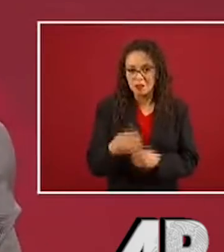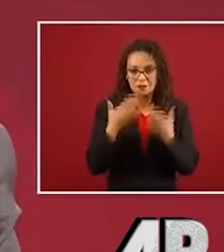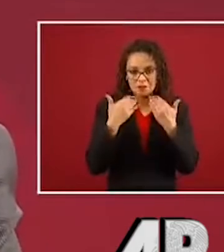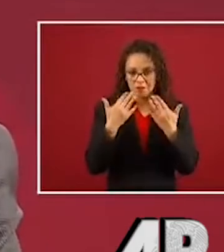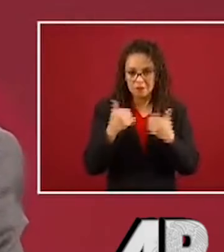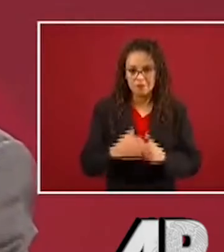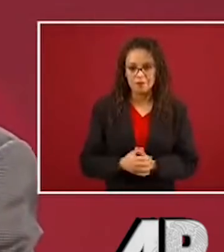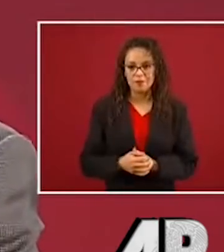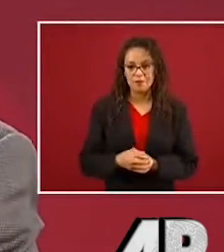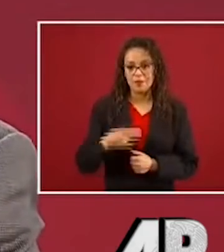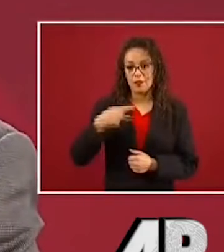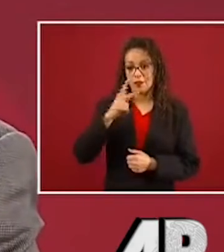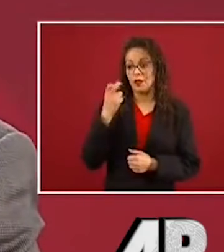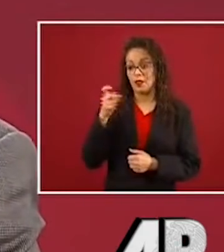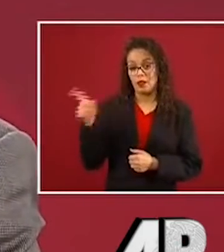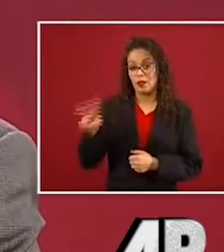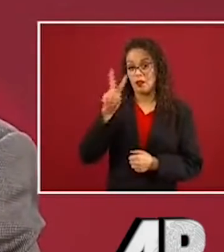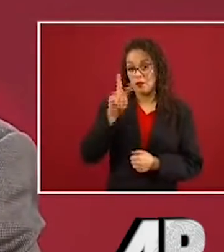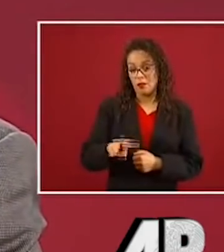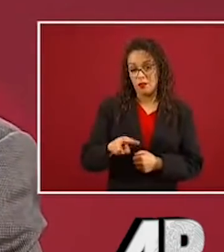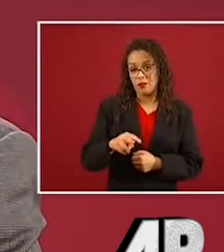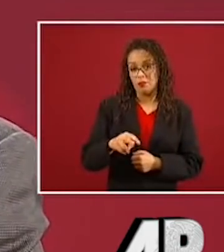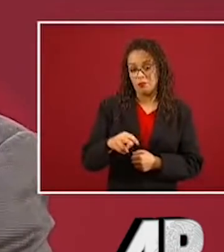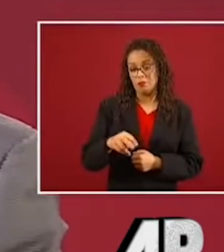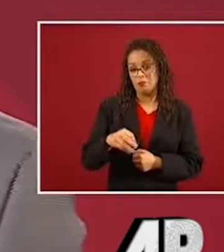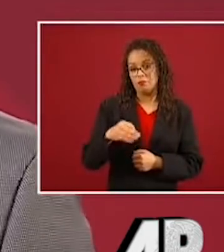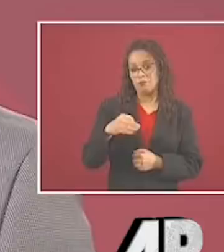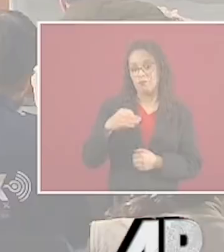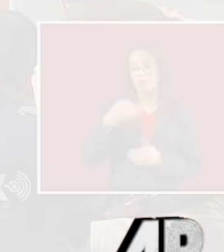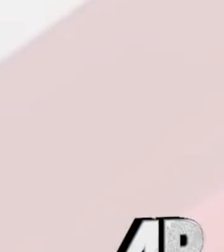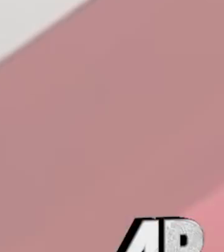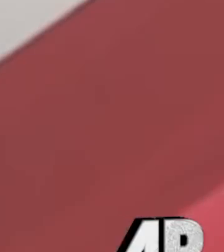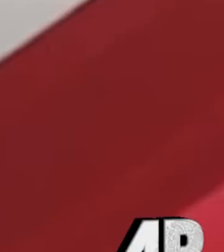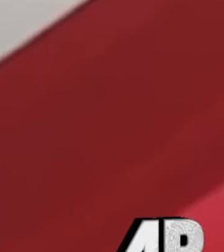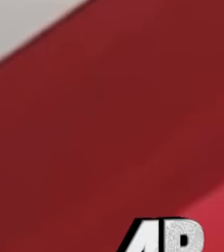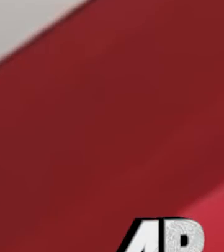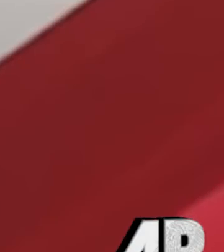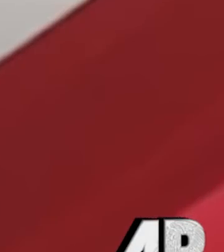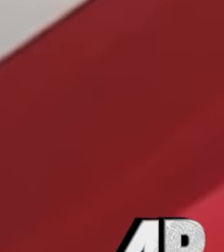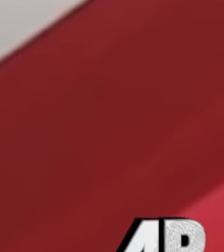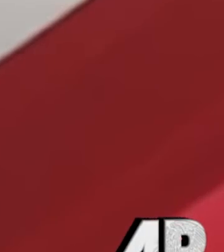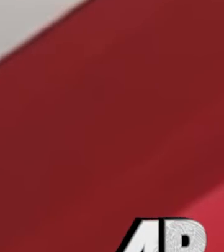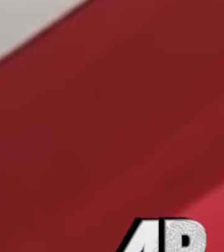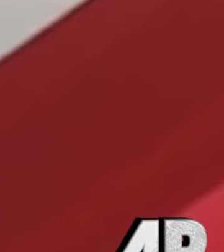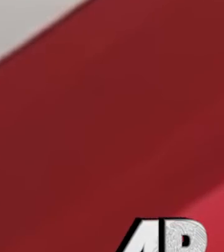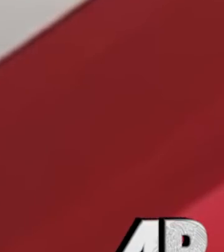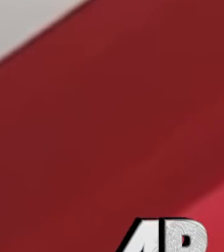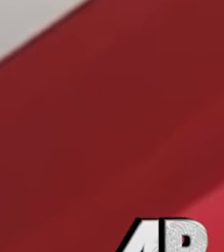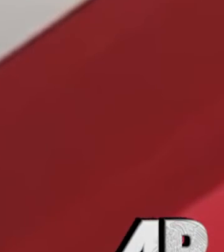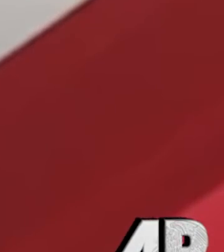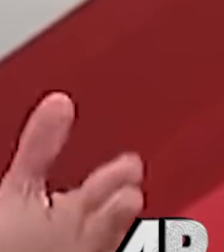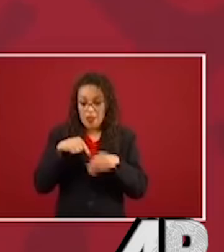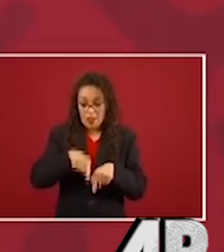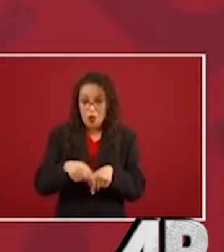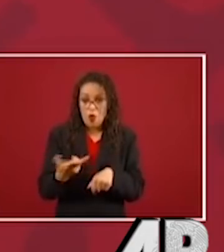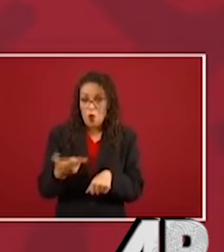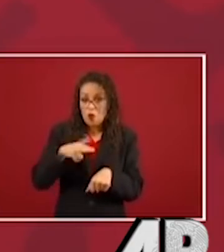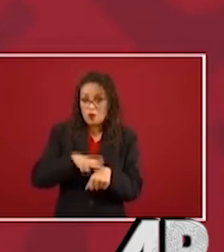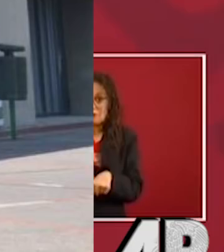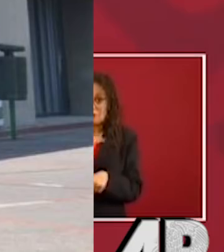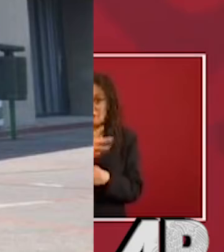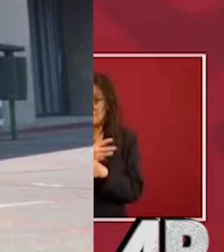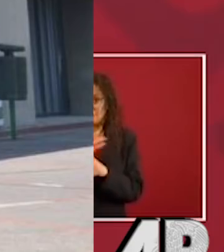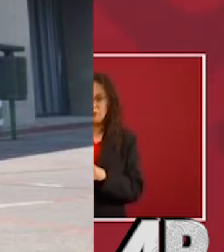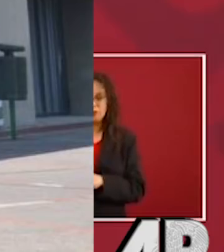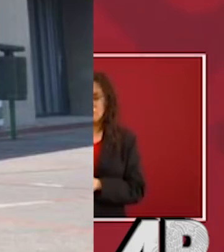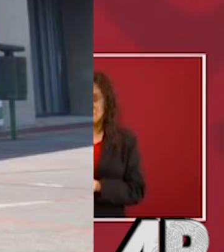quererlo dejarlo ver es de una enorme, enorme irresponsabilidad. Ante toda esta situación del supuesto brote de coronavirus que